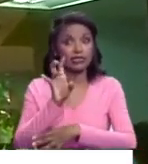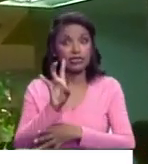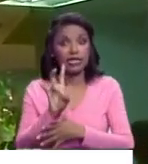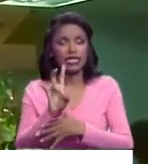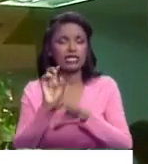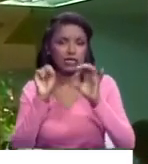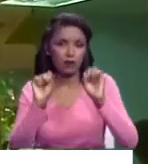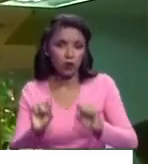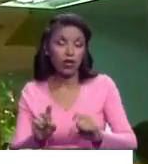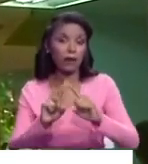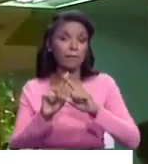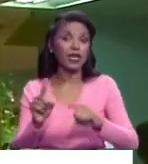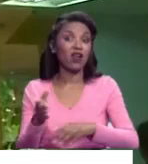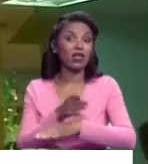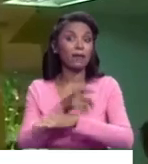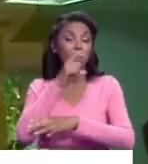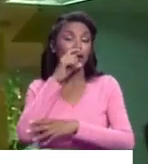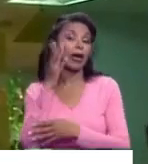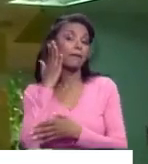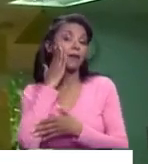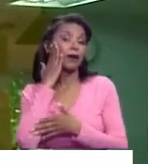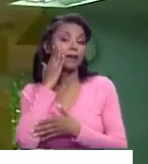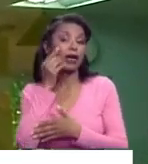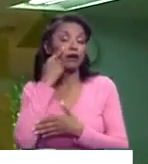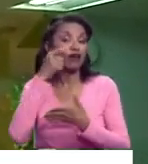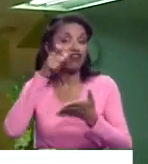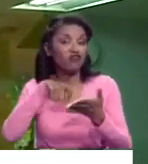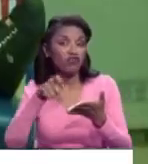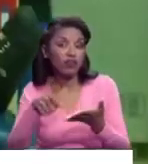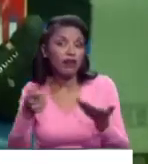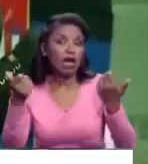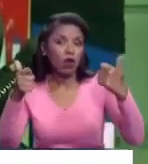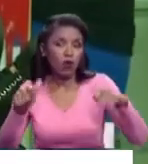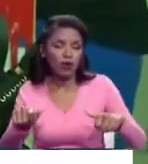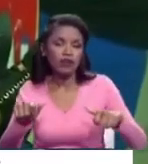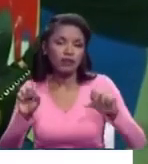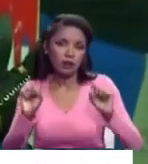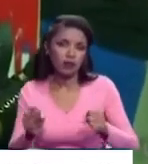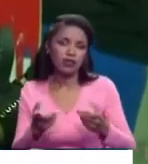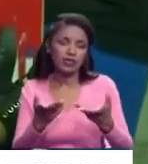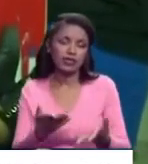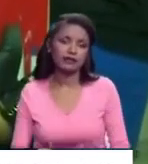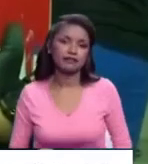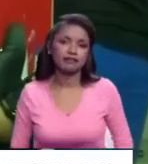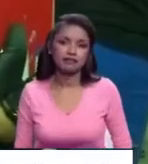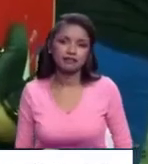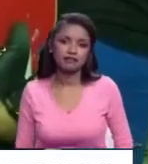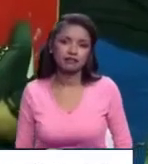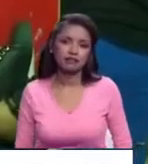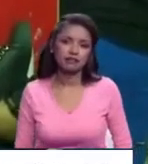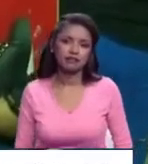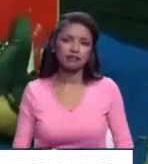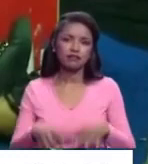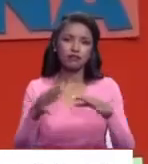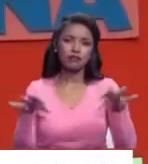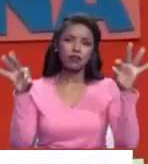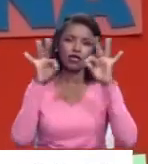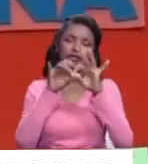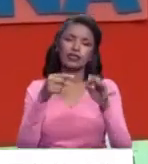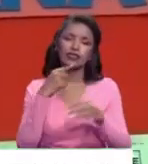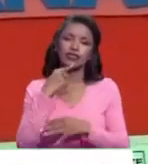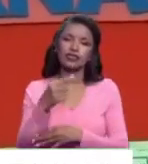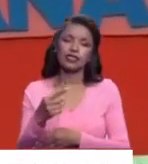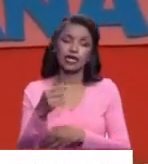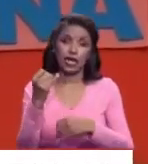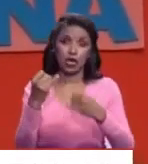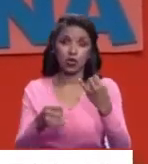de la firma de sus padres pueden realizar las donaciones. Es importante mencionar que en el último mes en el que